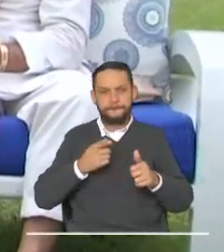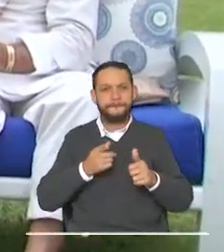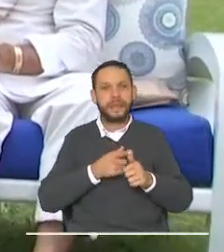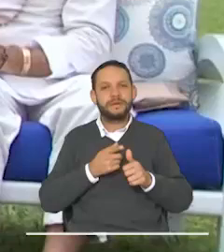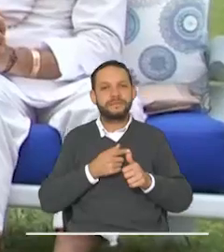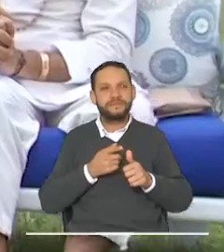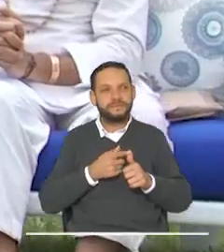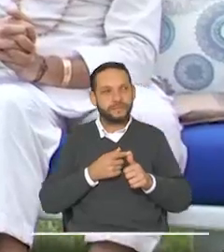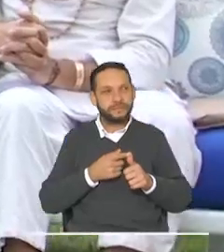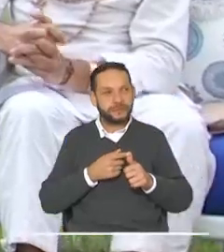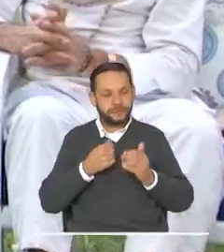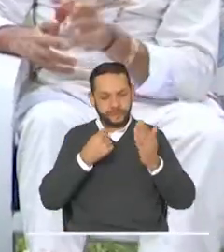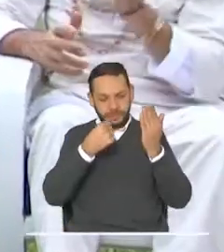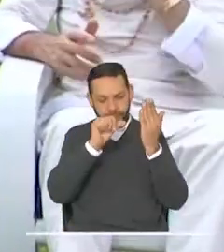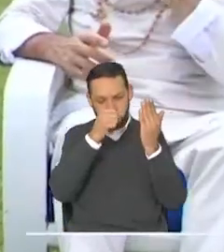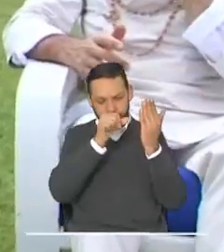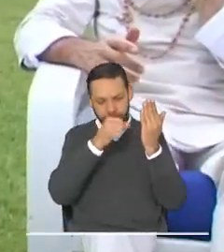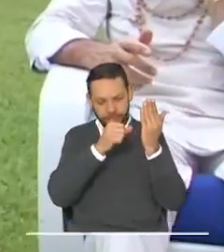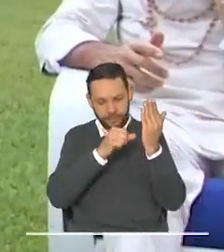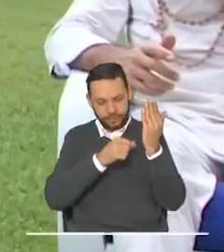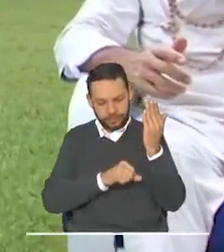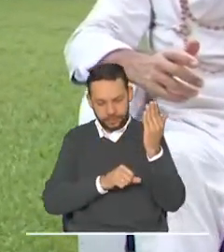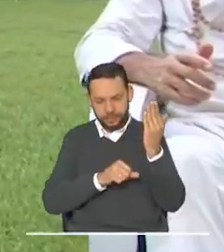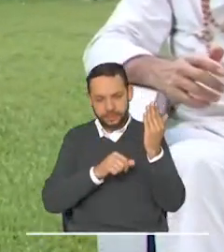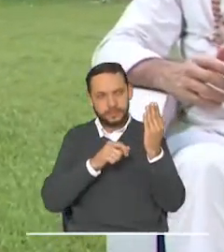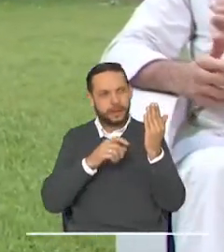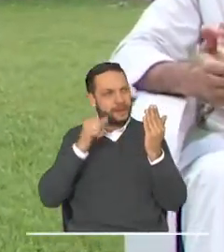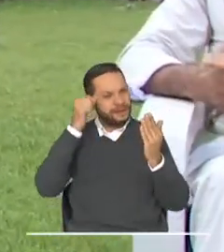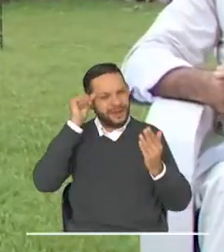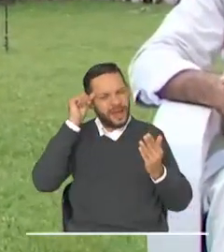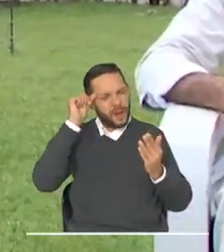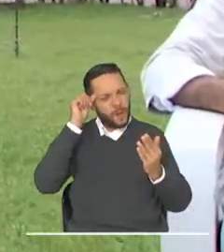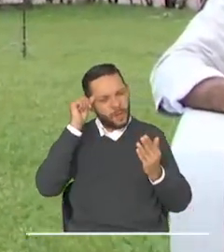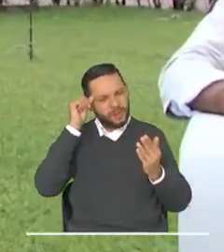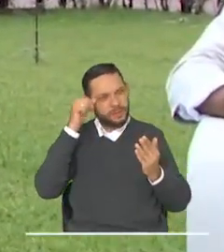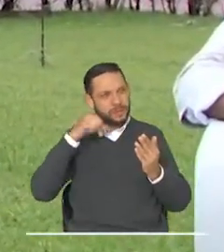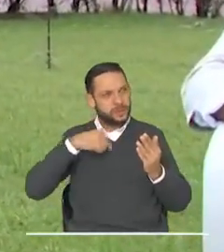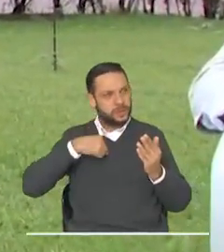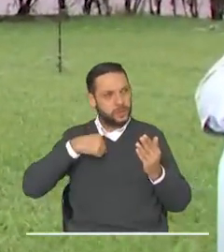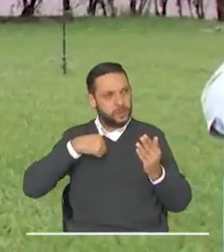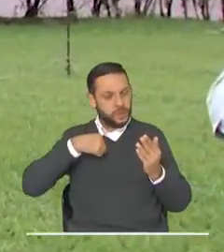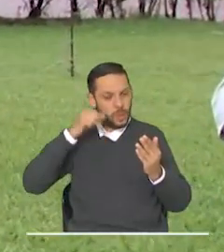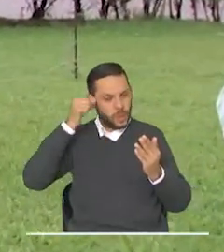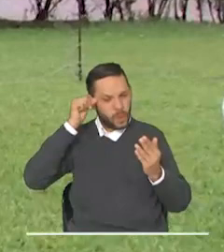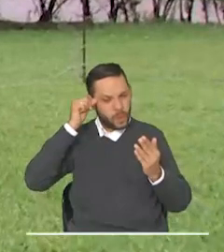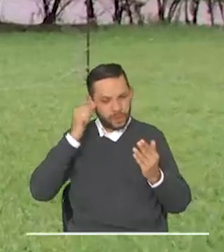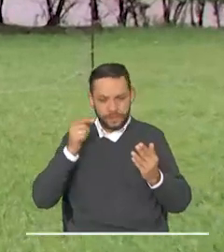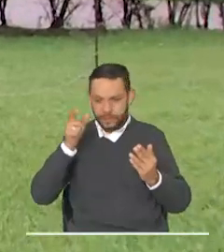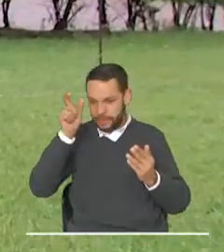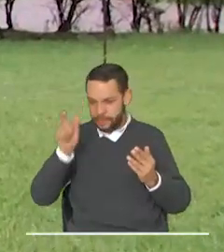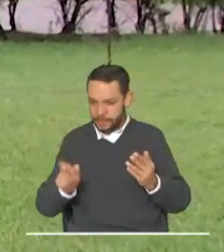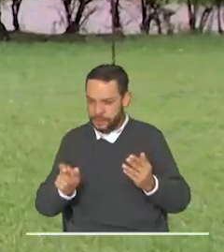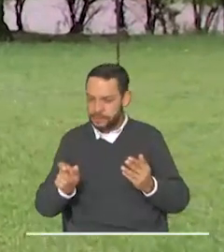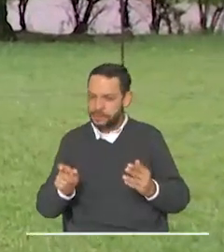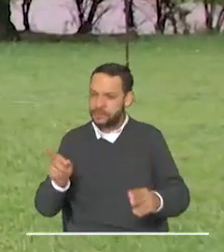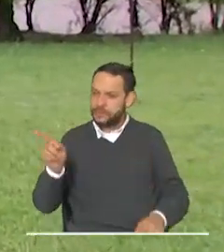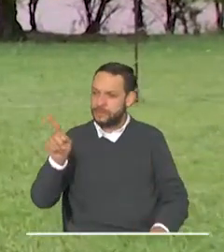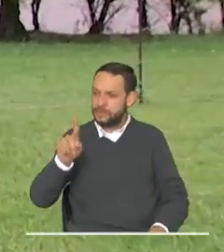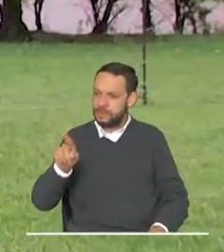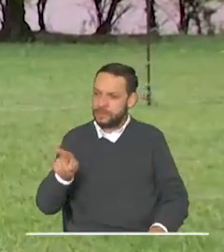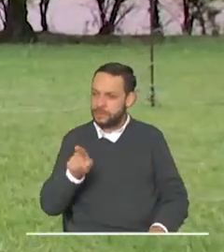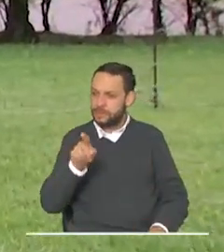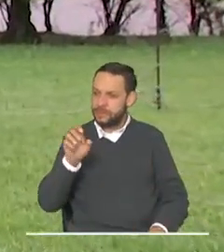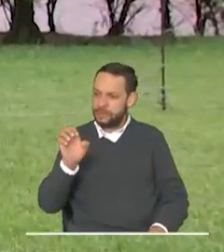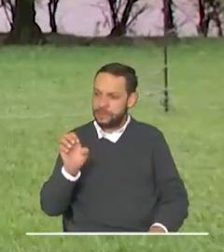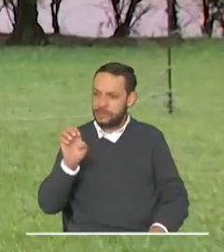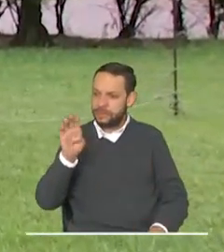crear un programa de Salud Mental recuerdo que a Sebastián con quien creamos el programa de medicol de